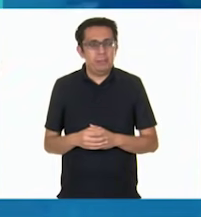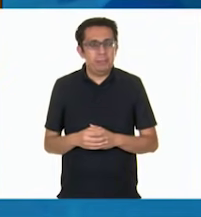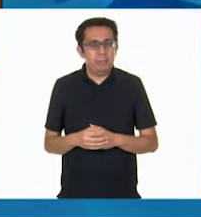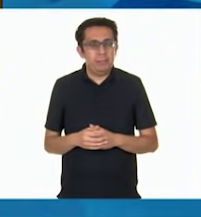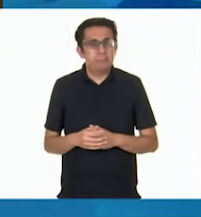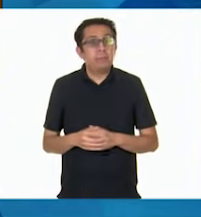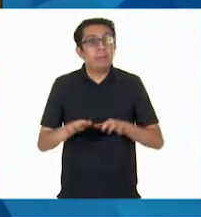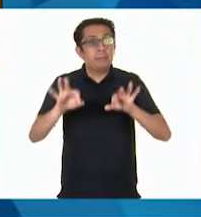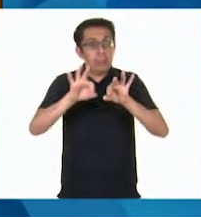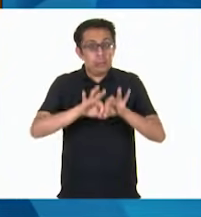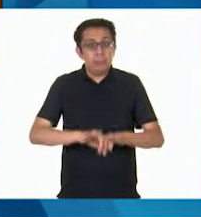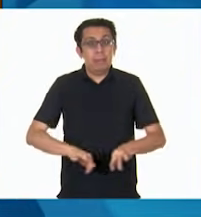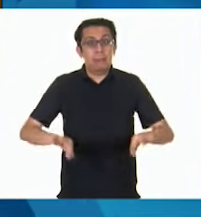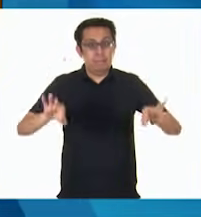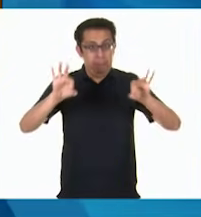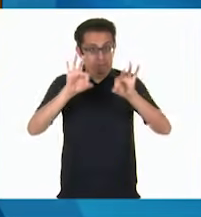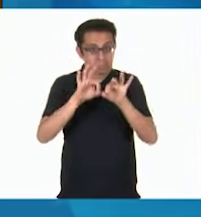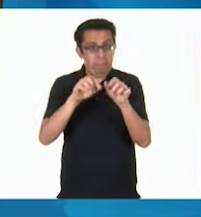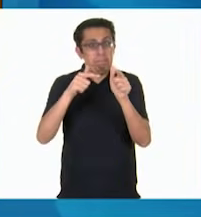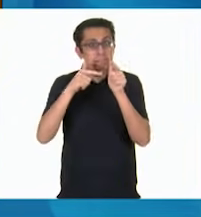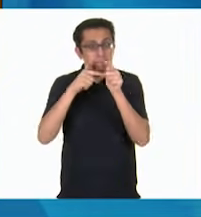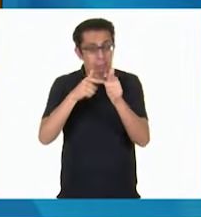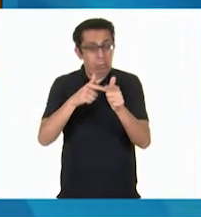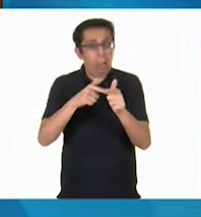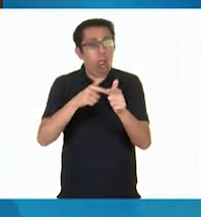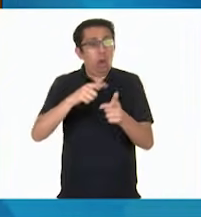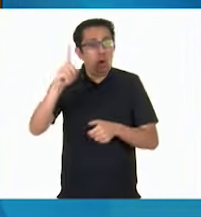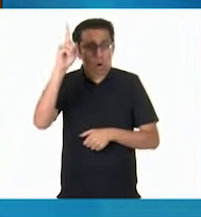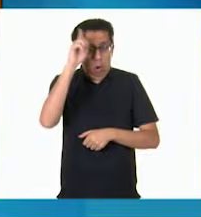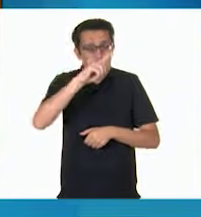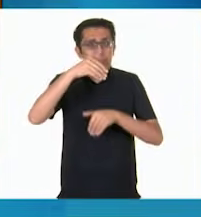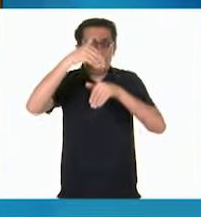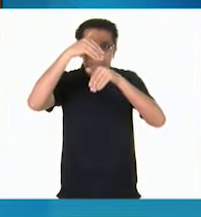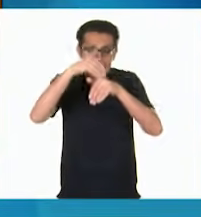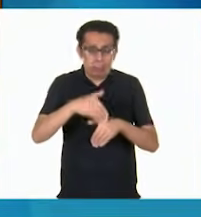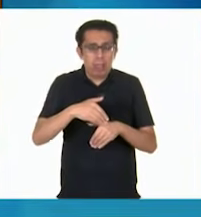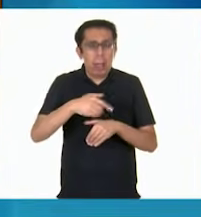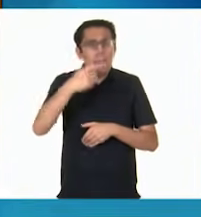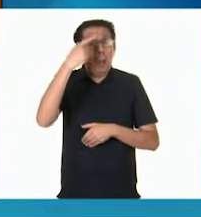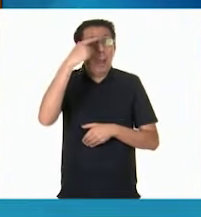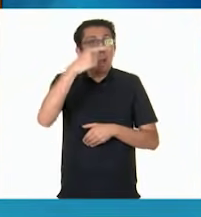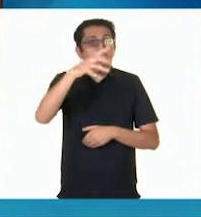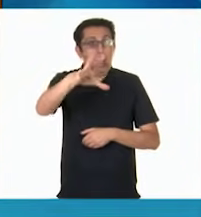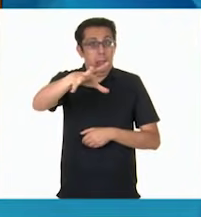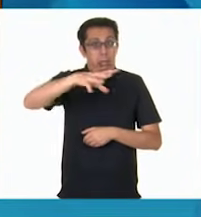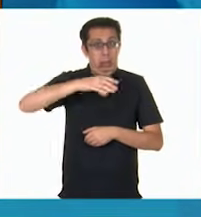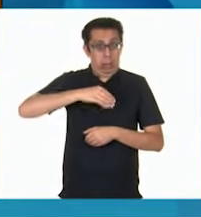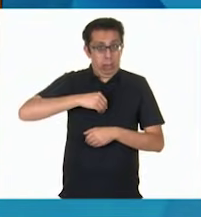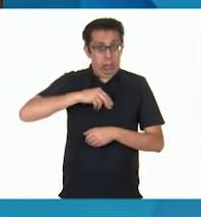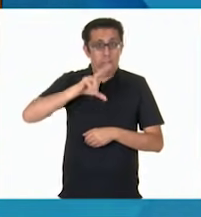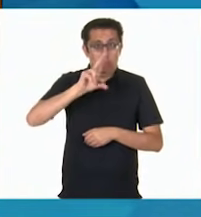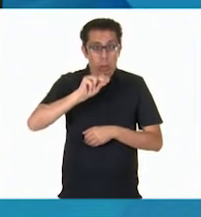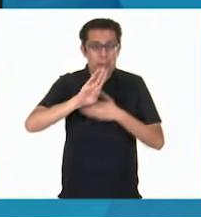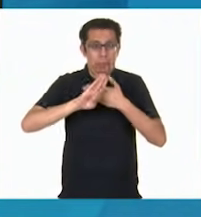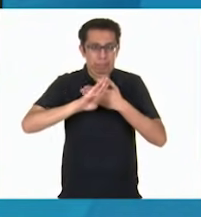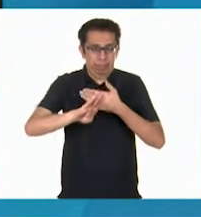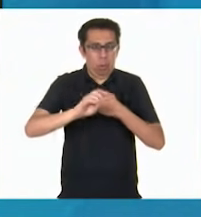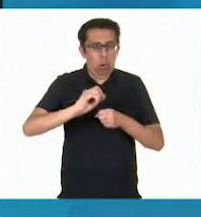Es muy importante continuar con las recomendaciones para evitar contagios de COVID.